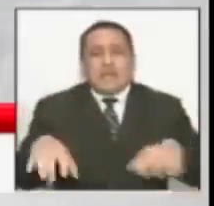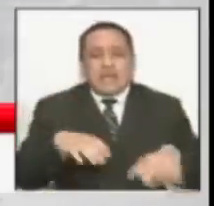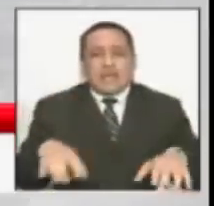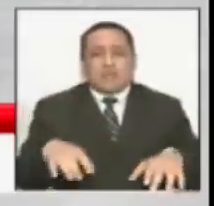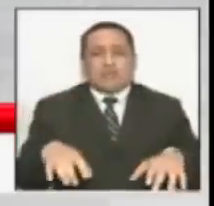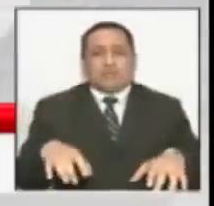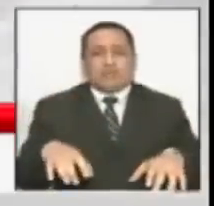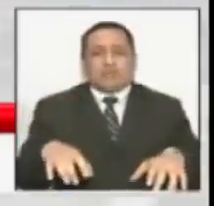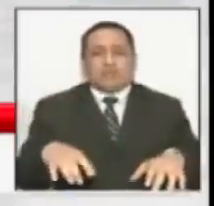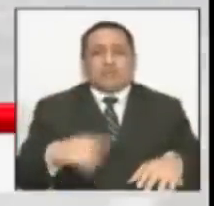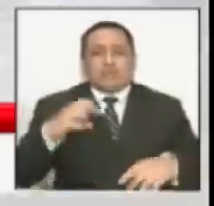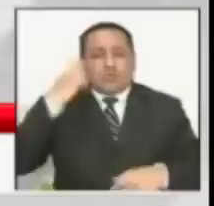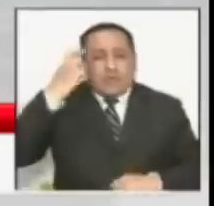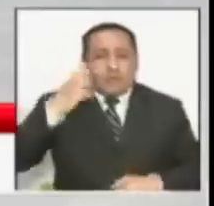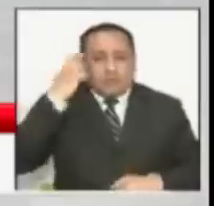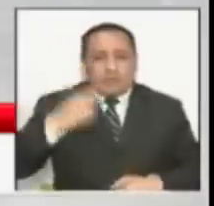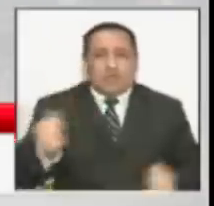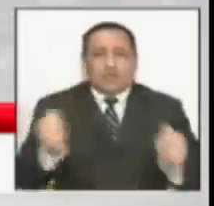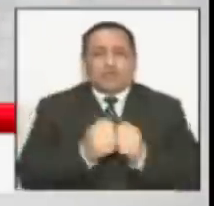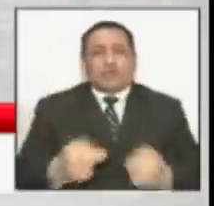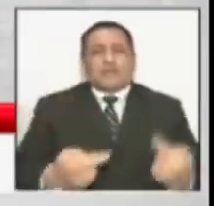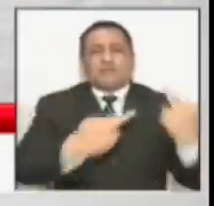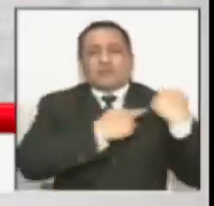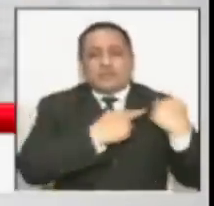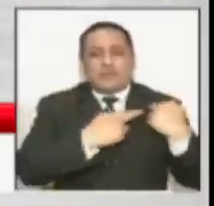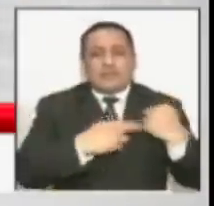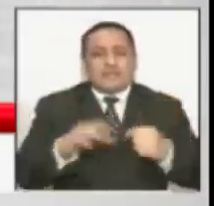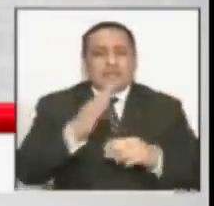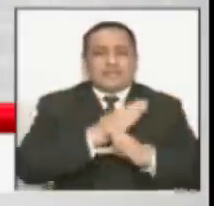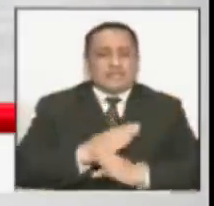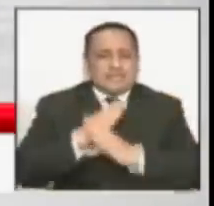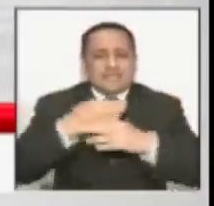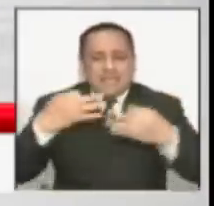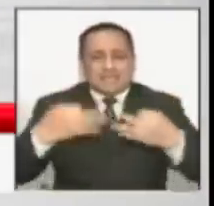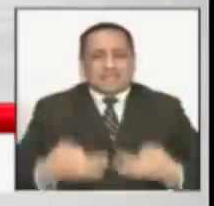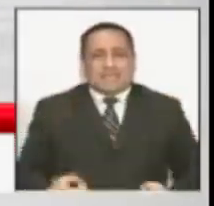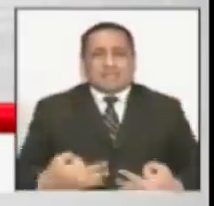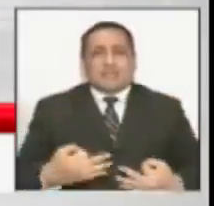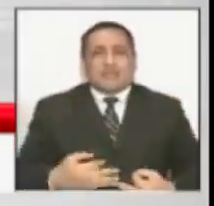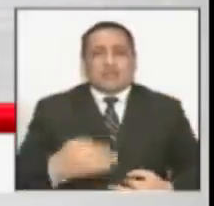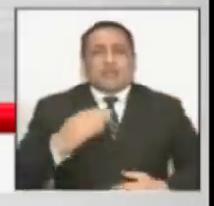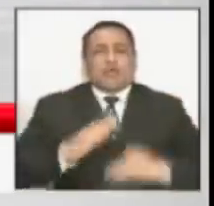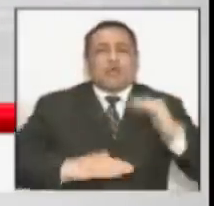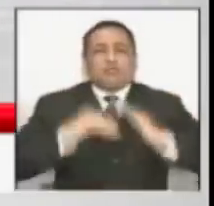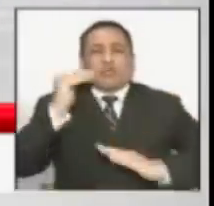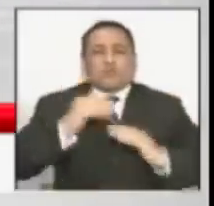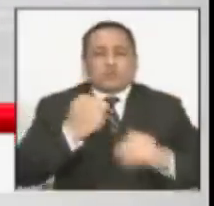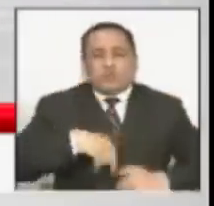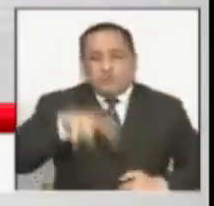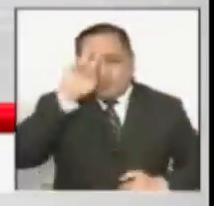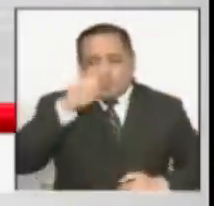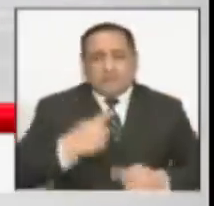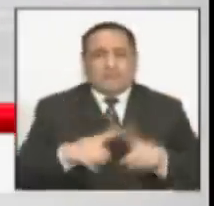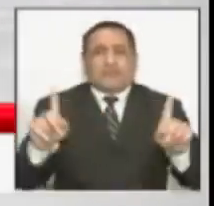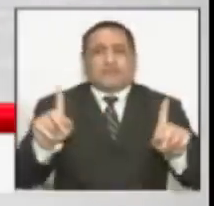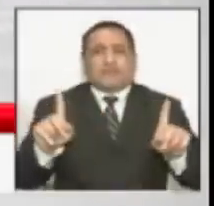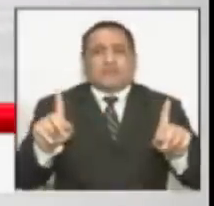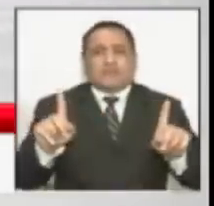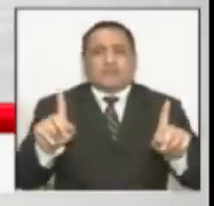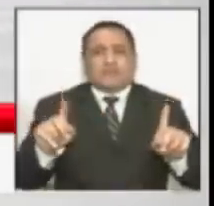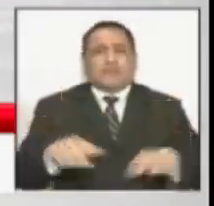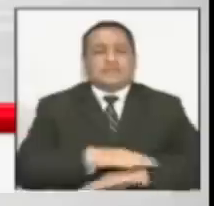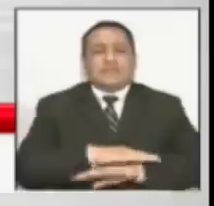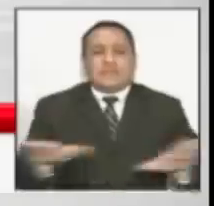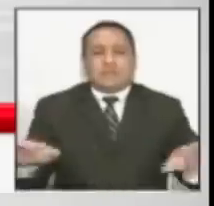Hagamos una política con responsabilidad y decencia. Construyamos un país distinto.